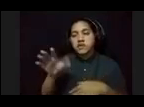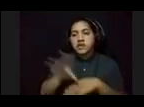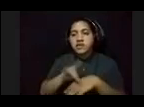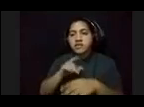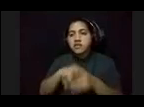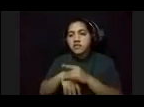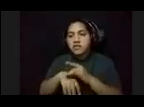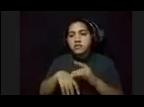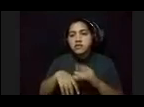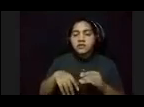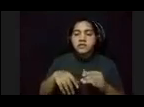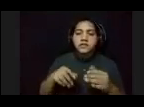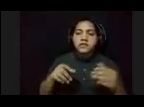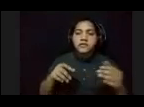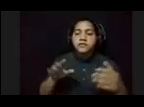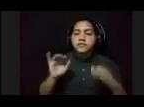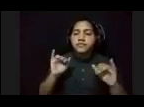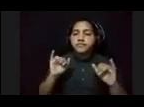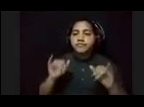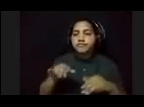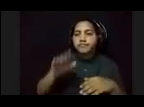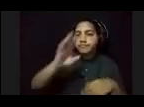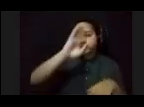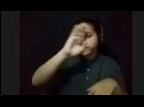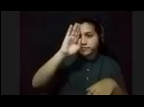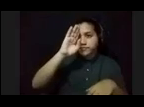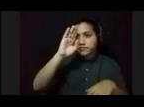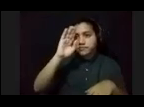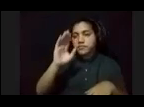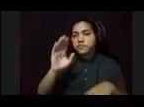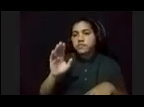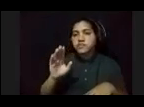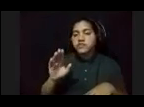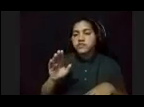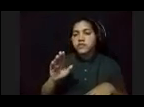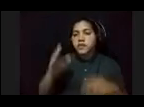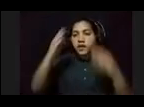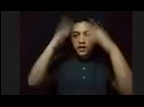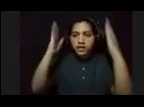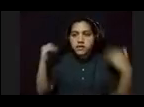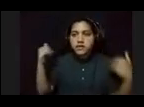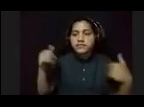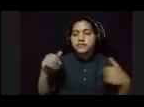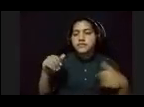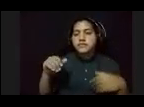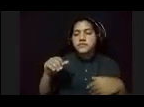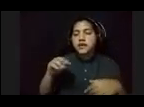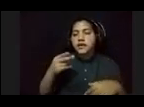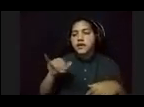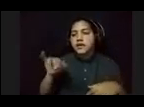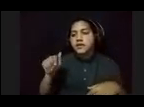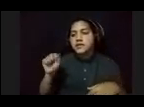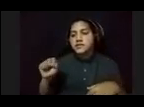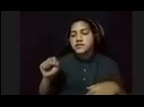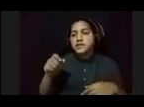Este hospital lo atendían las religiosas de las Hijas de la Caridad Y ellas pues no